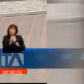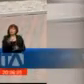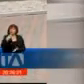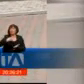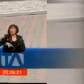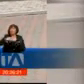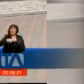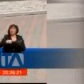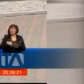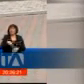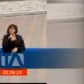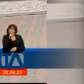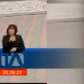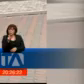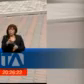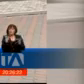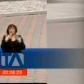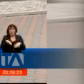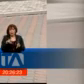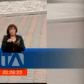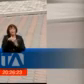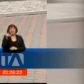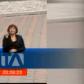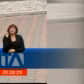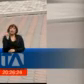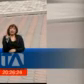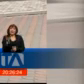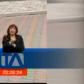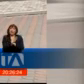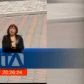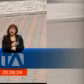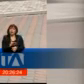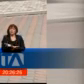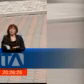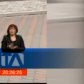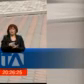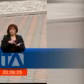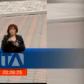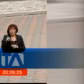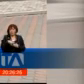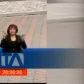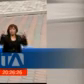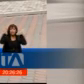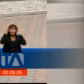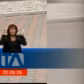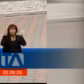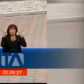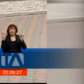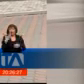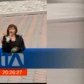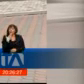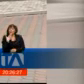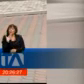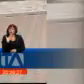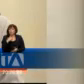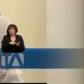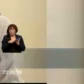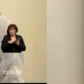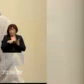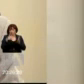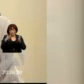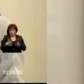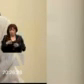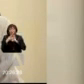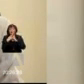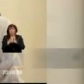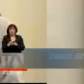aquellos que ya pagaron o tienen en sus manos la planilla con el importante incremento del servicio de alumbrado público? El ministro responde. Se